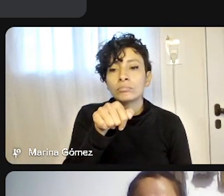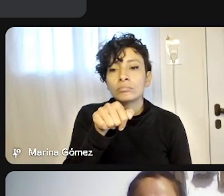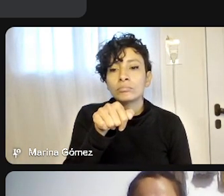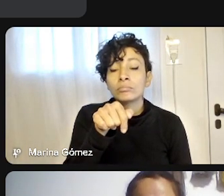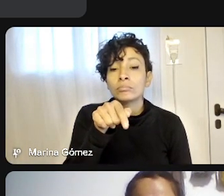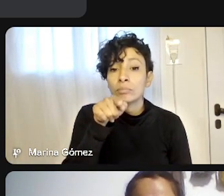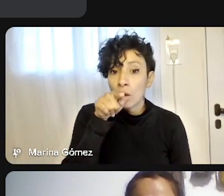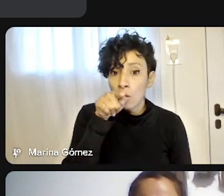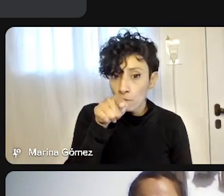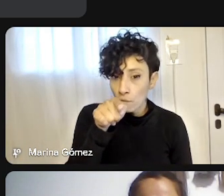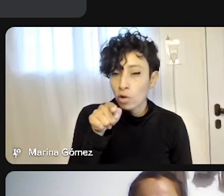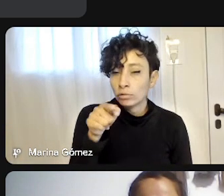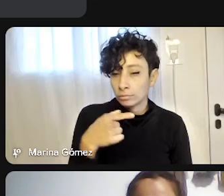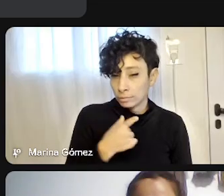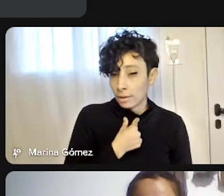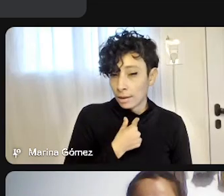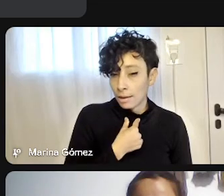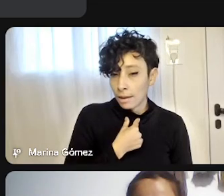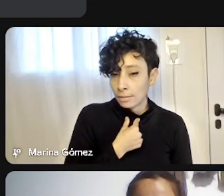¿vos te vas a animar